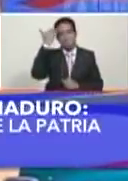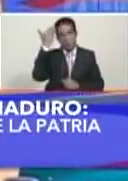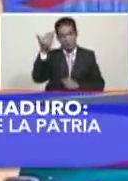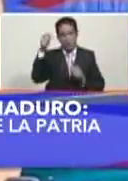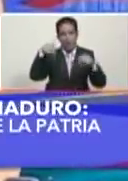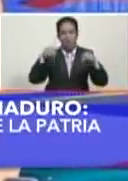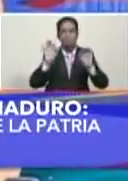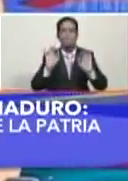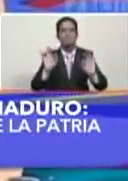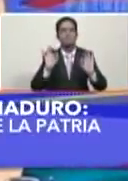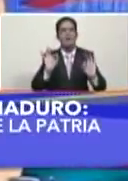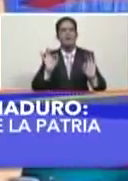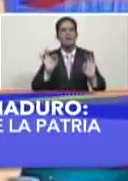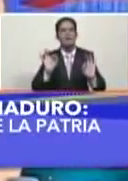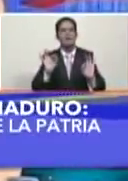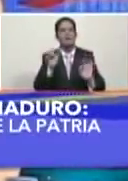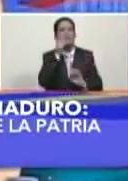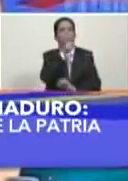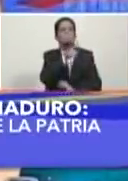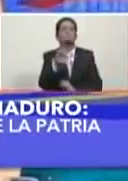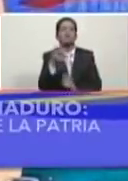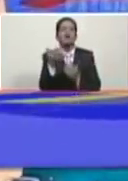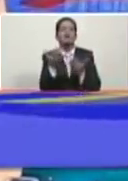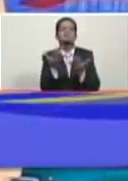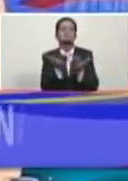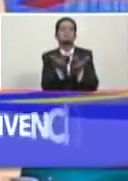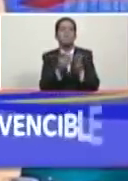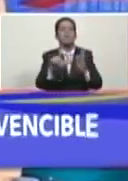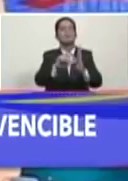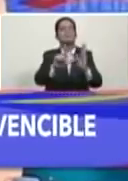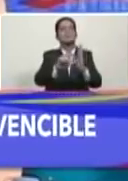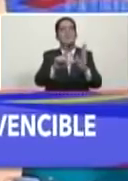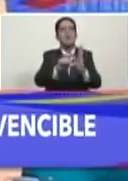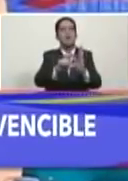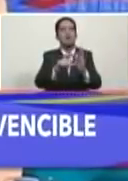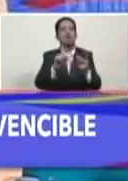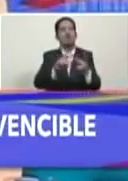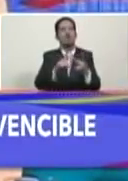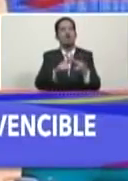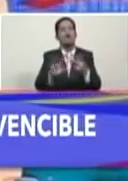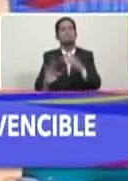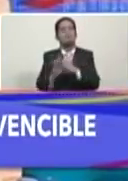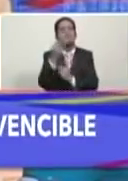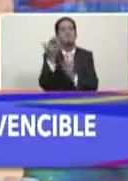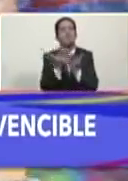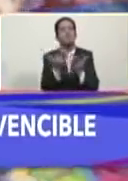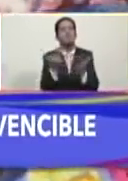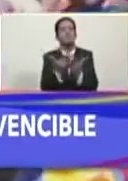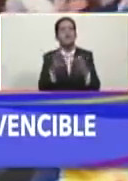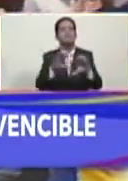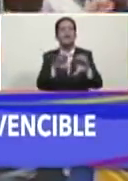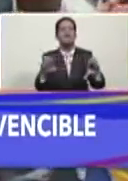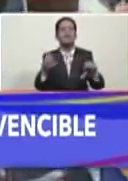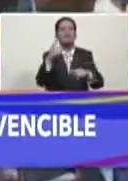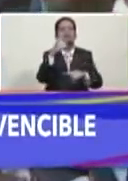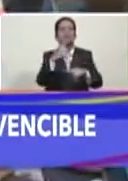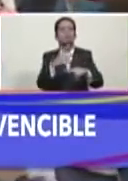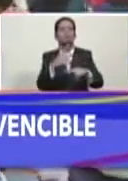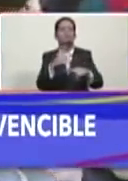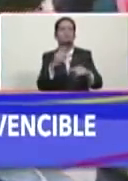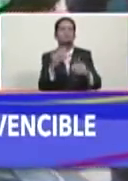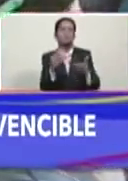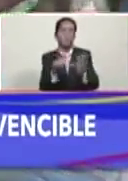a la juventud de los liceos, a la juventud de la OVE, de la Federación de Estudiantes de Educación Media. Mi